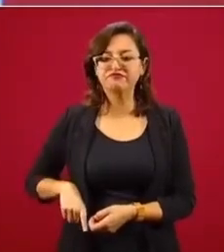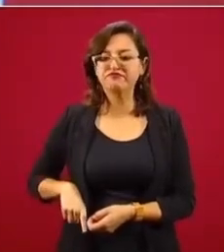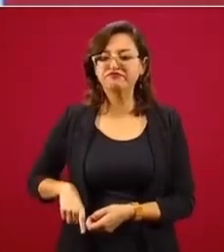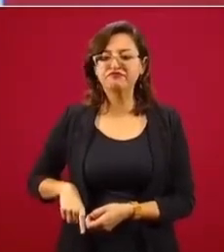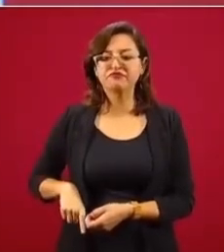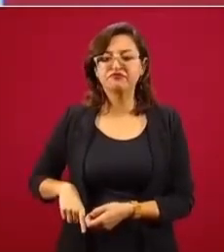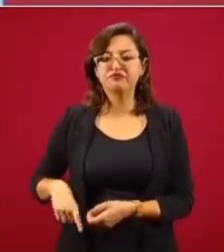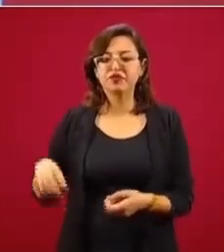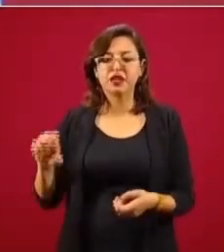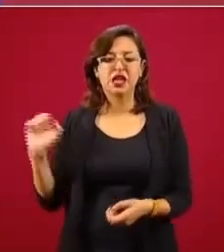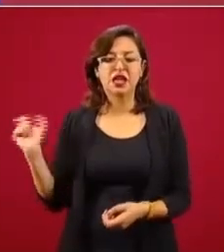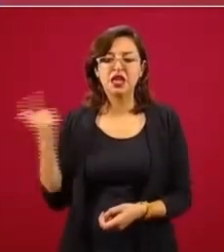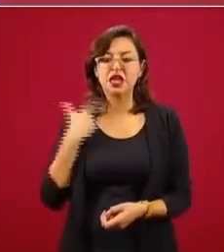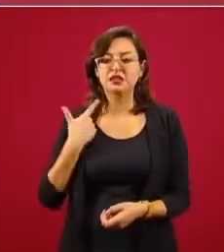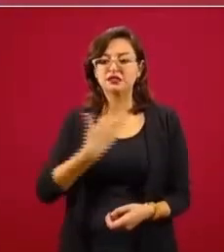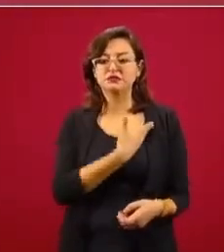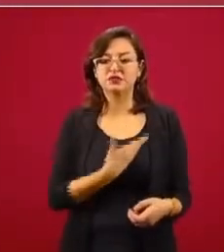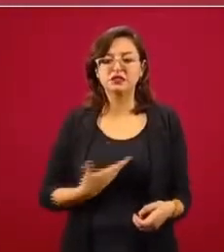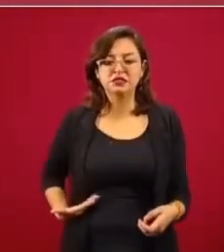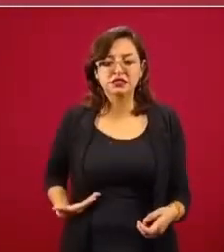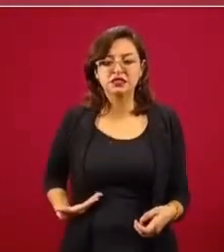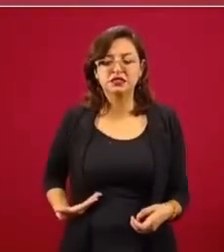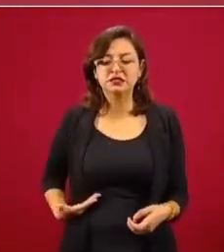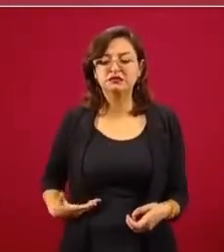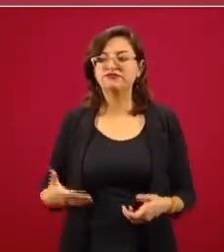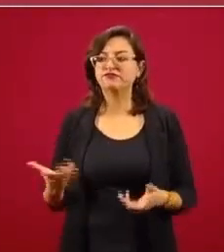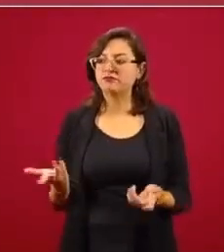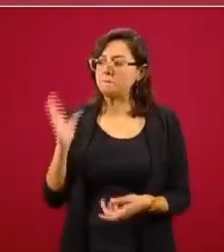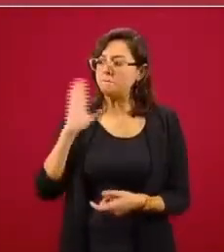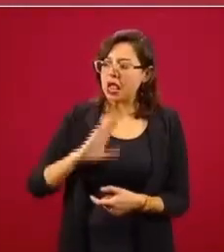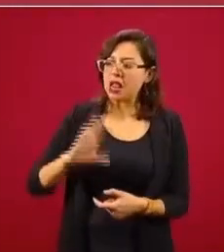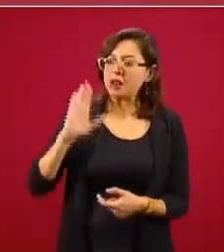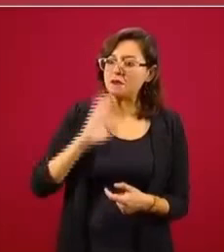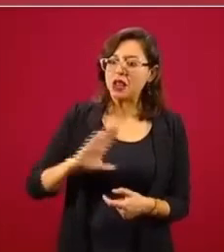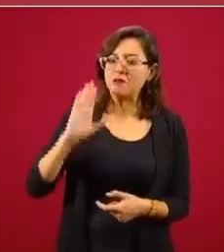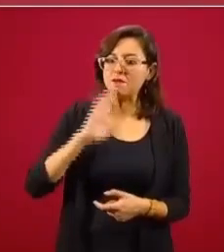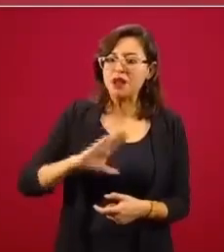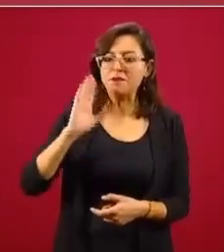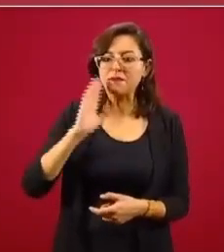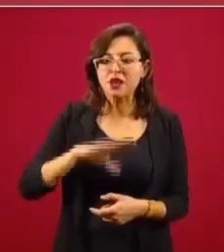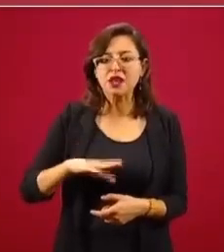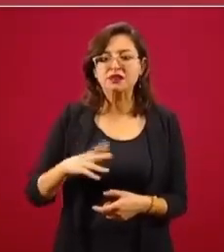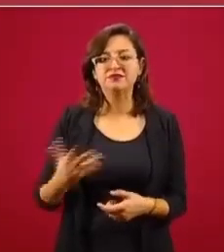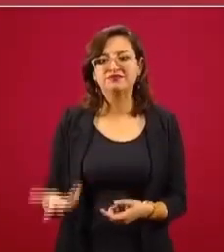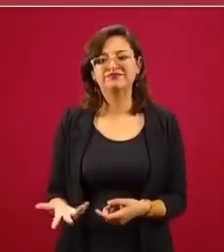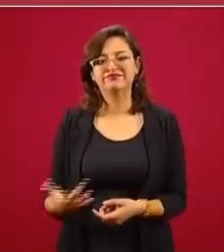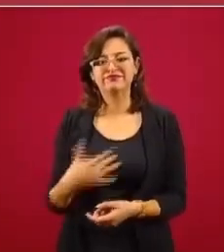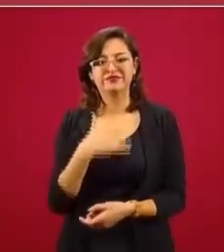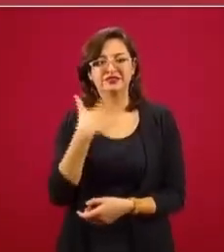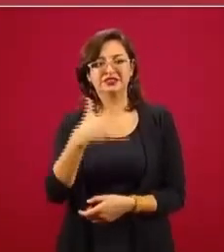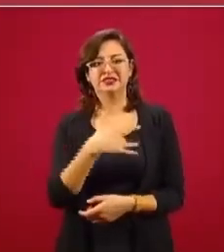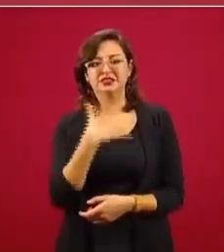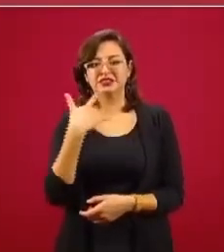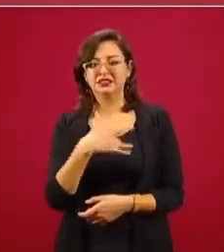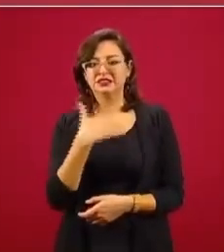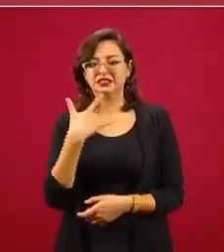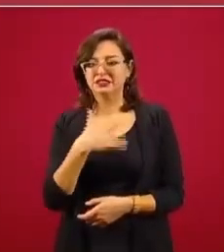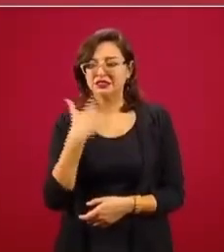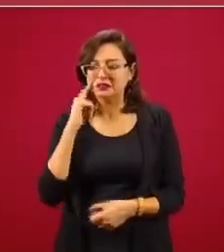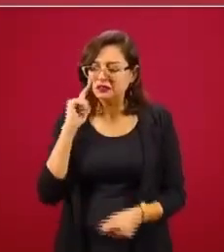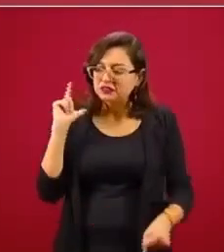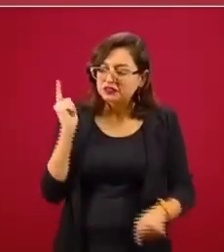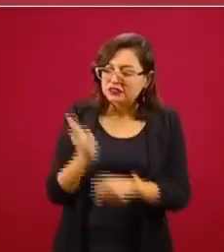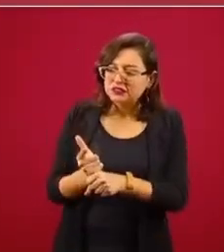el anterior presidente entonces ya con síntomas de